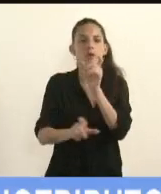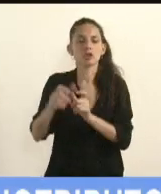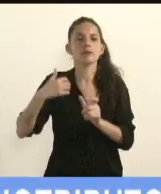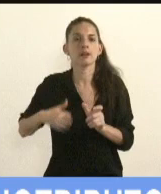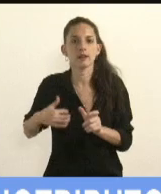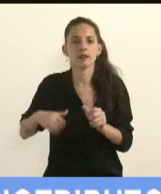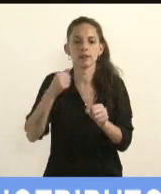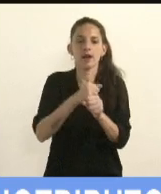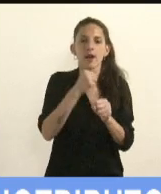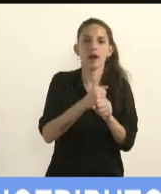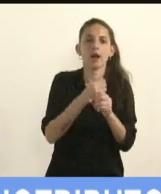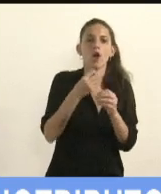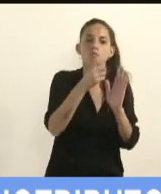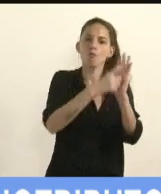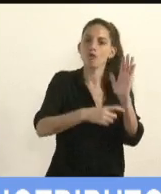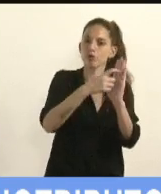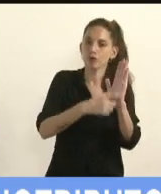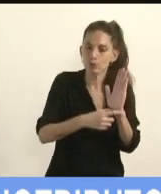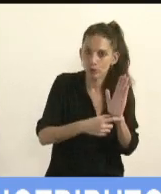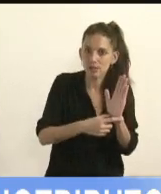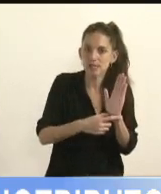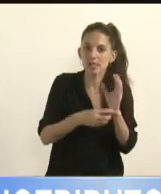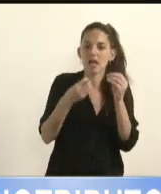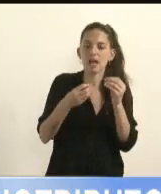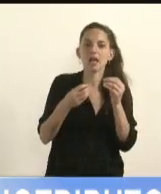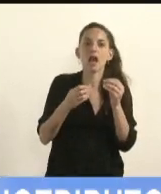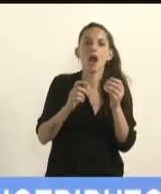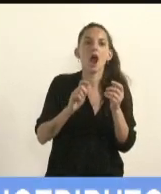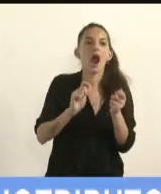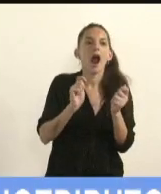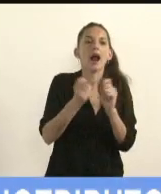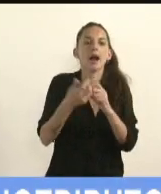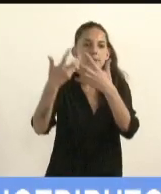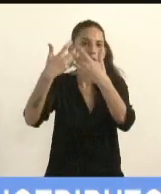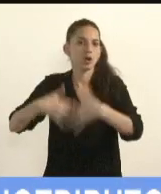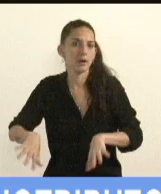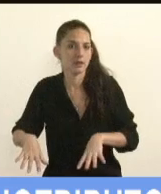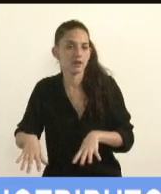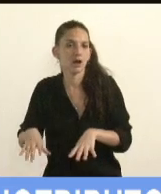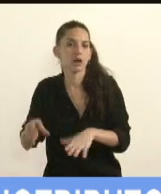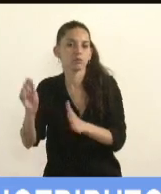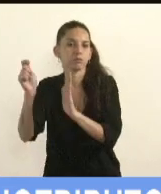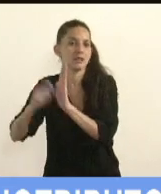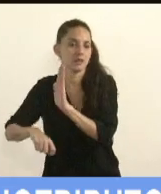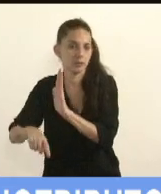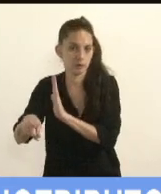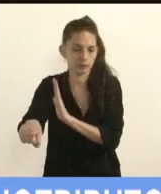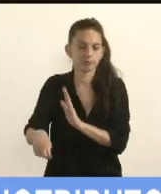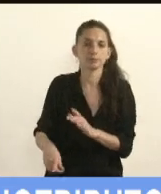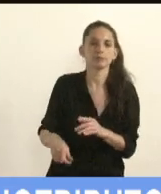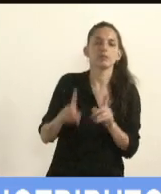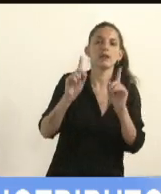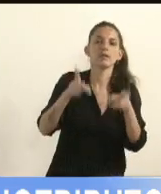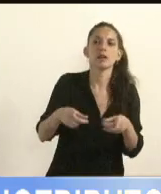trabajen como monotributistas, que pasaran de manera automática a ser responsables y inscriptos. También se eliminó el